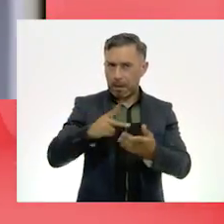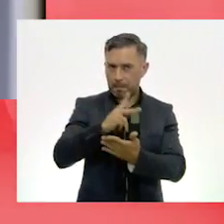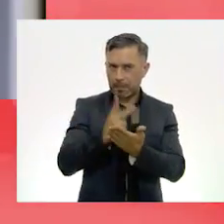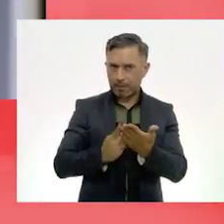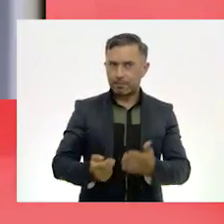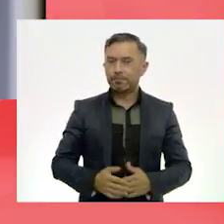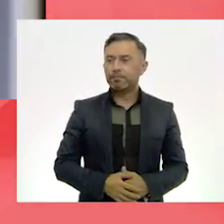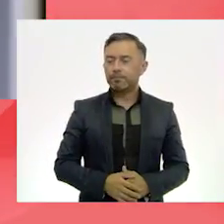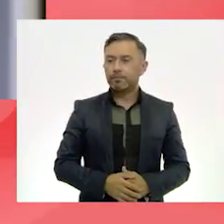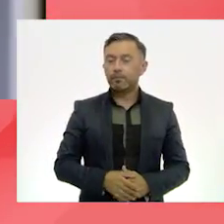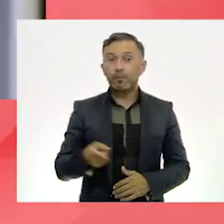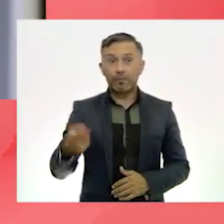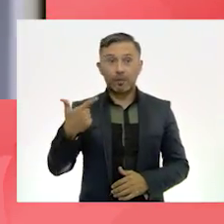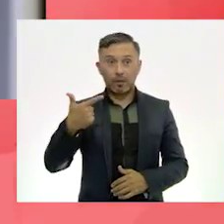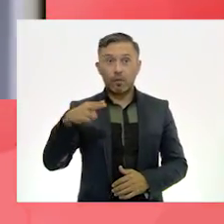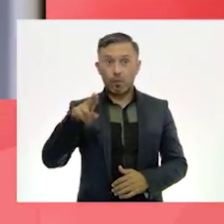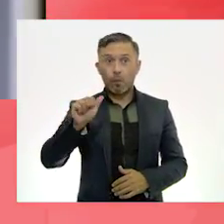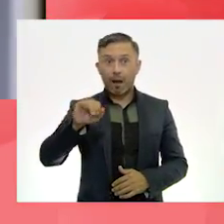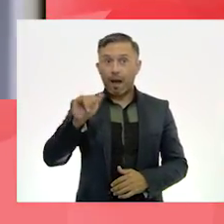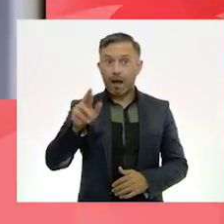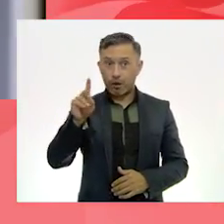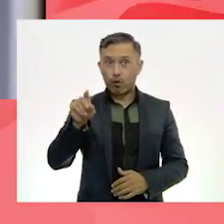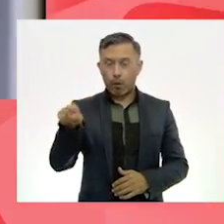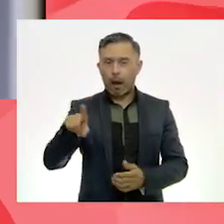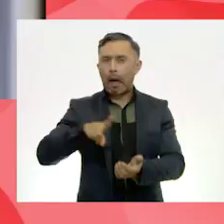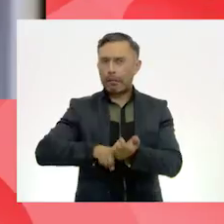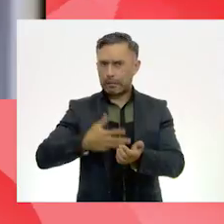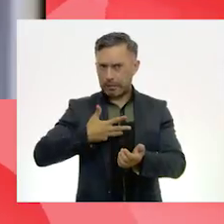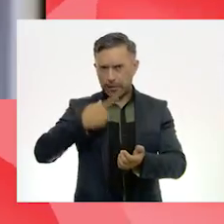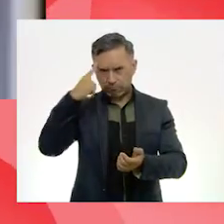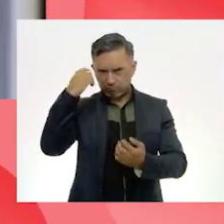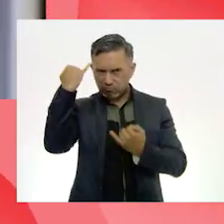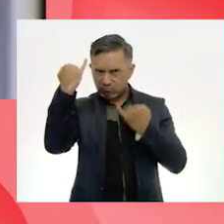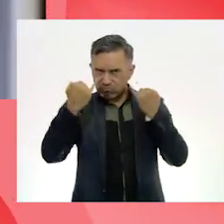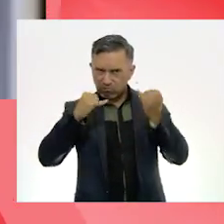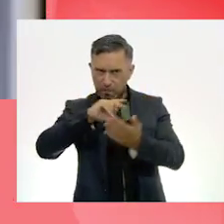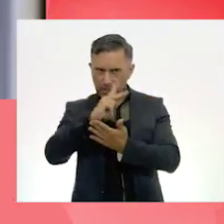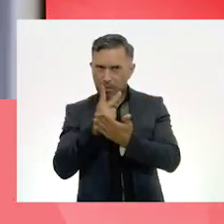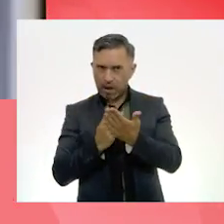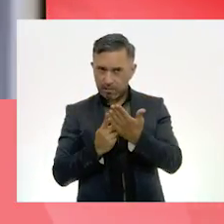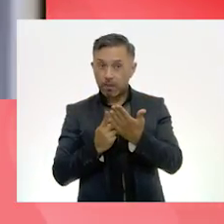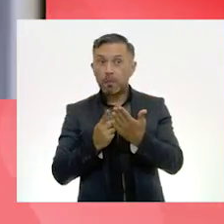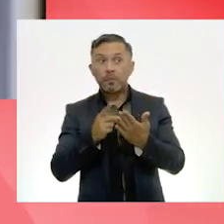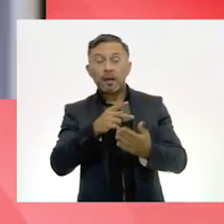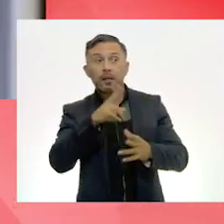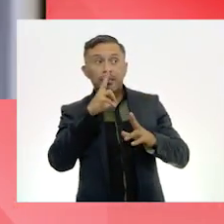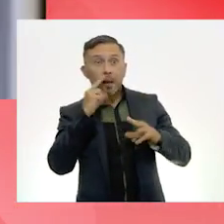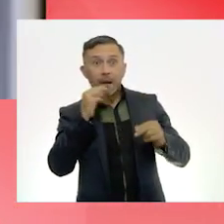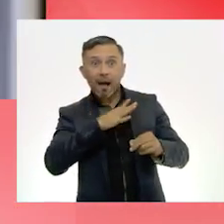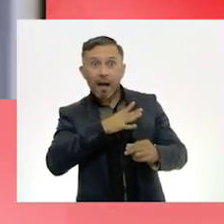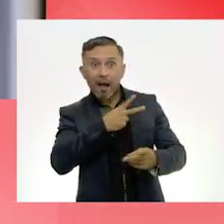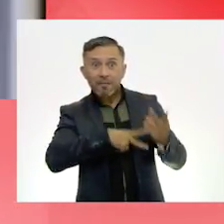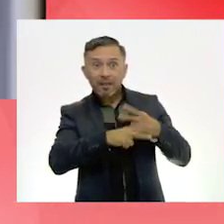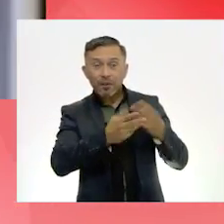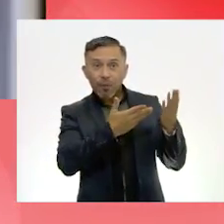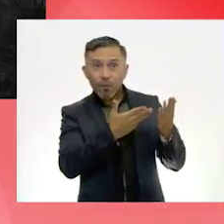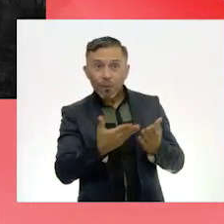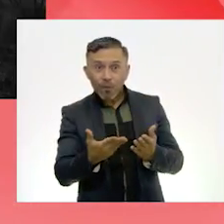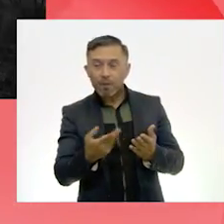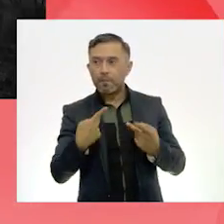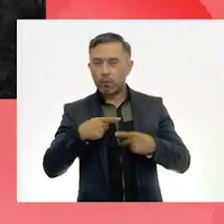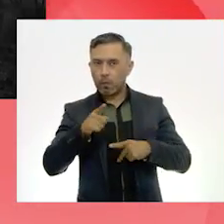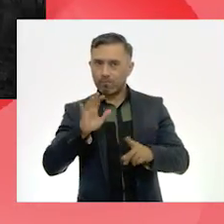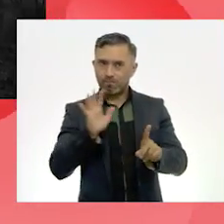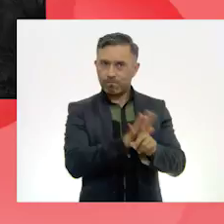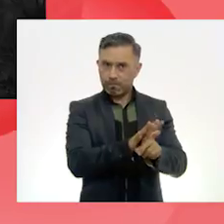Entonces, para esto Guajardo ya tiene como todo un plan de que cuando llegue Zapata, su gente le va a hacer los honores.